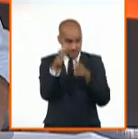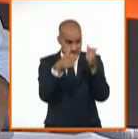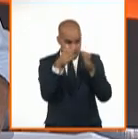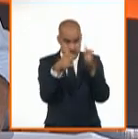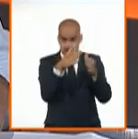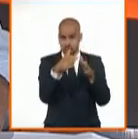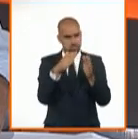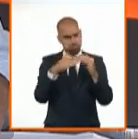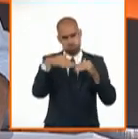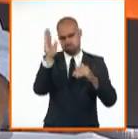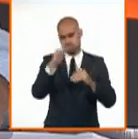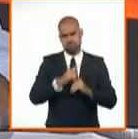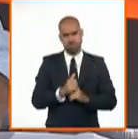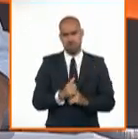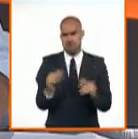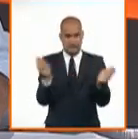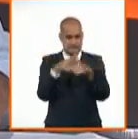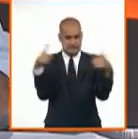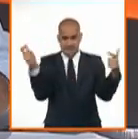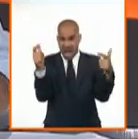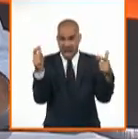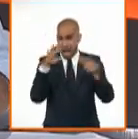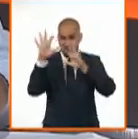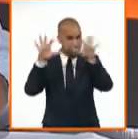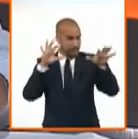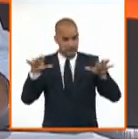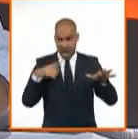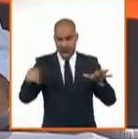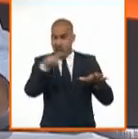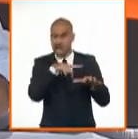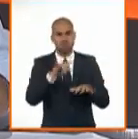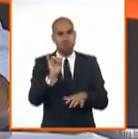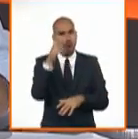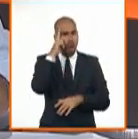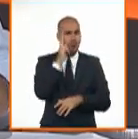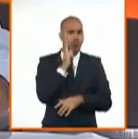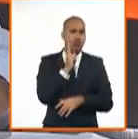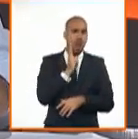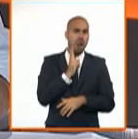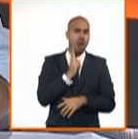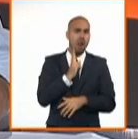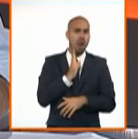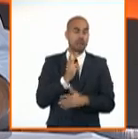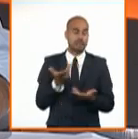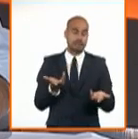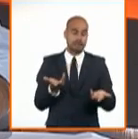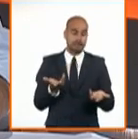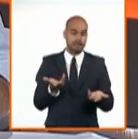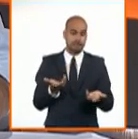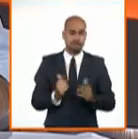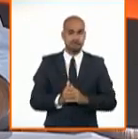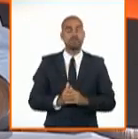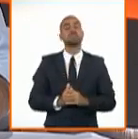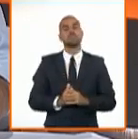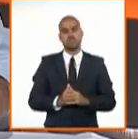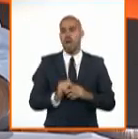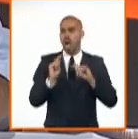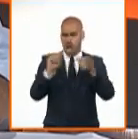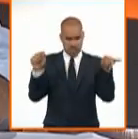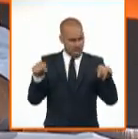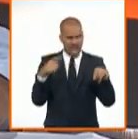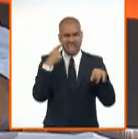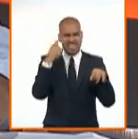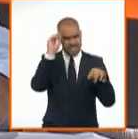de los bloques que tenemos tan envejecido estos bloques también a pesar de que estén envejecido puede generar y genera